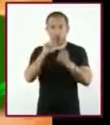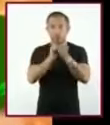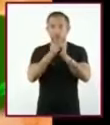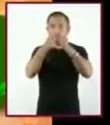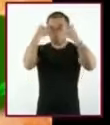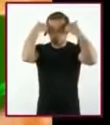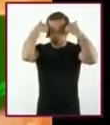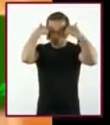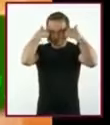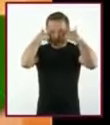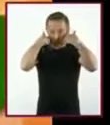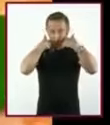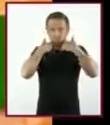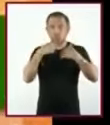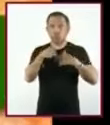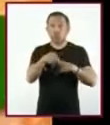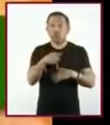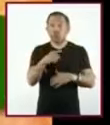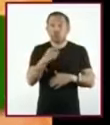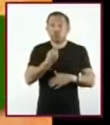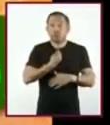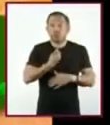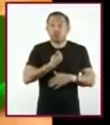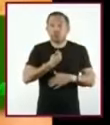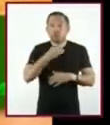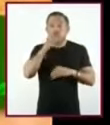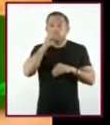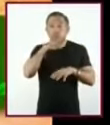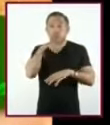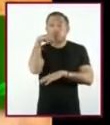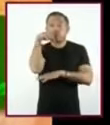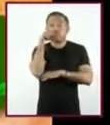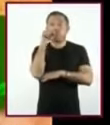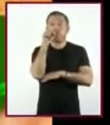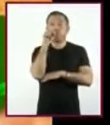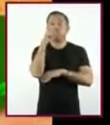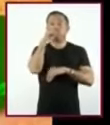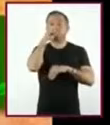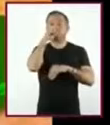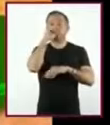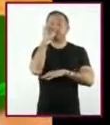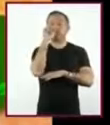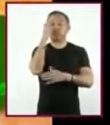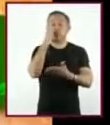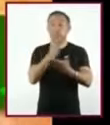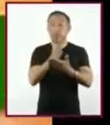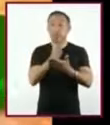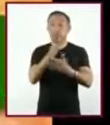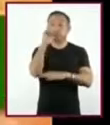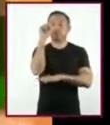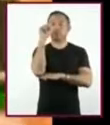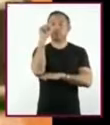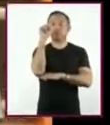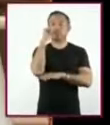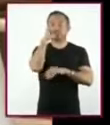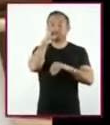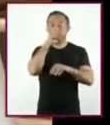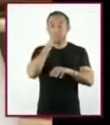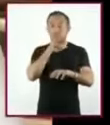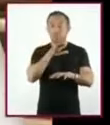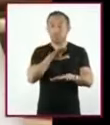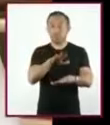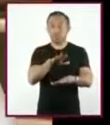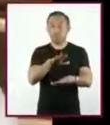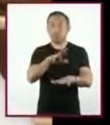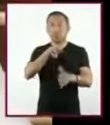necesites exhalar, paras el movimiento, exhalas, vuelves a inhalar